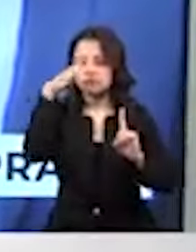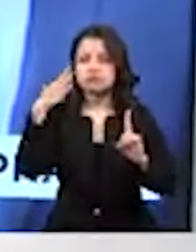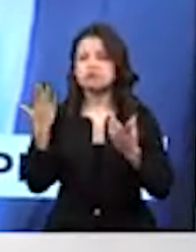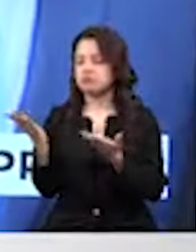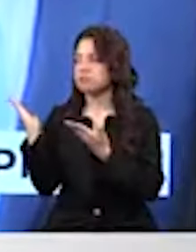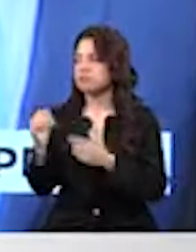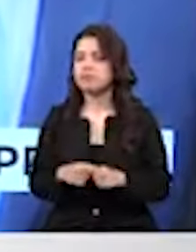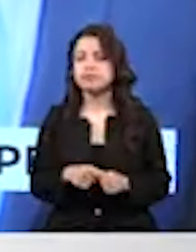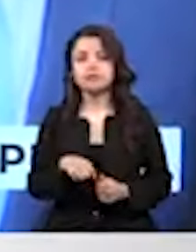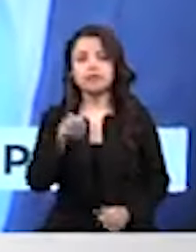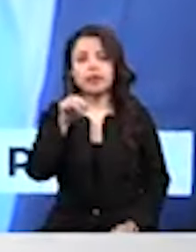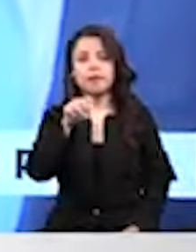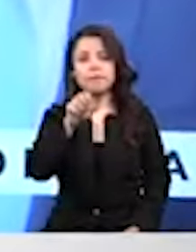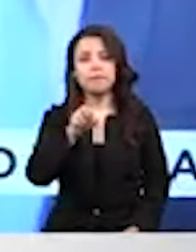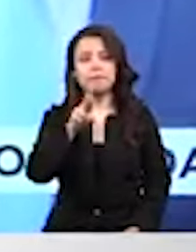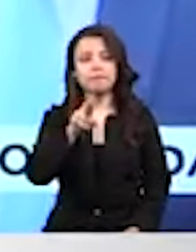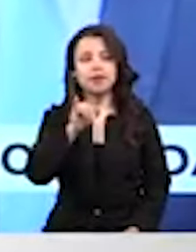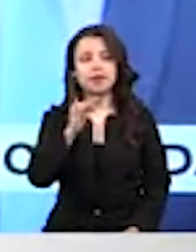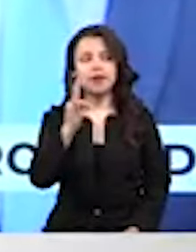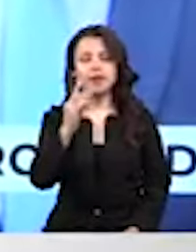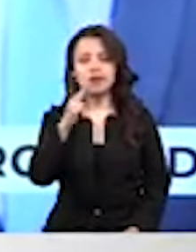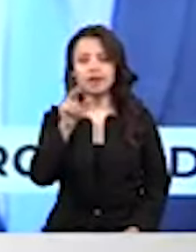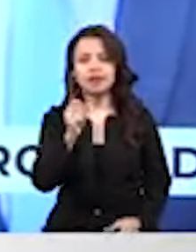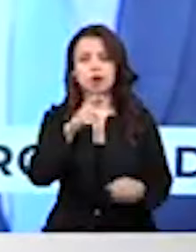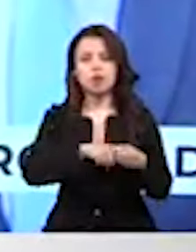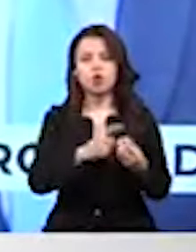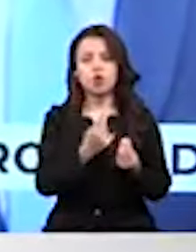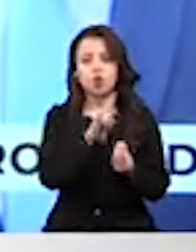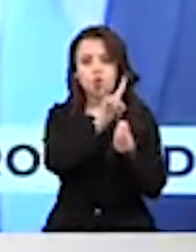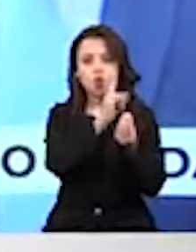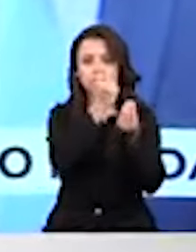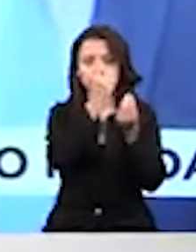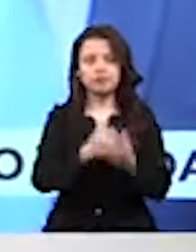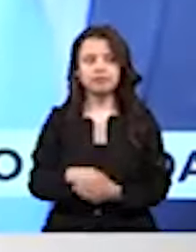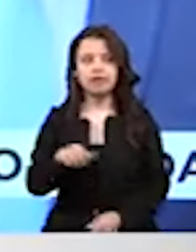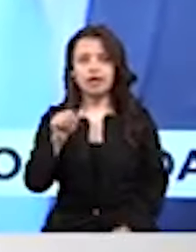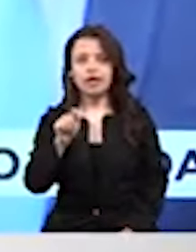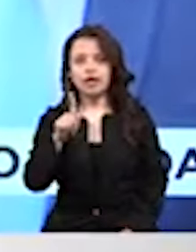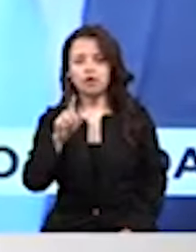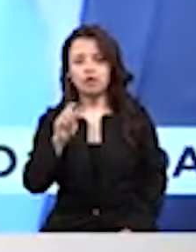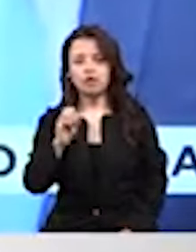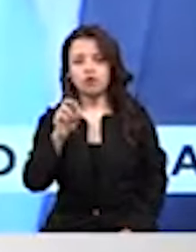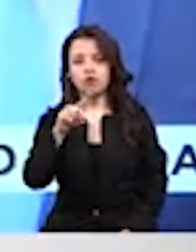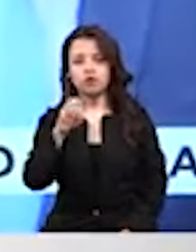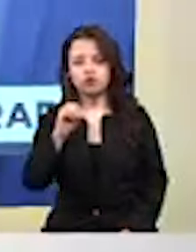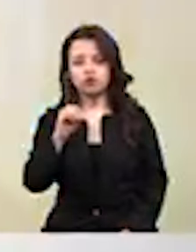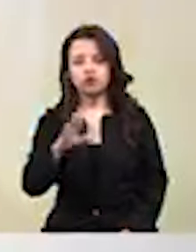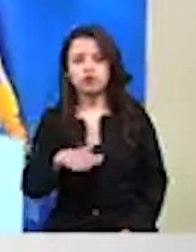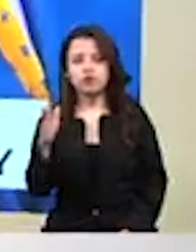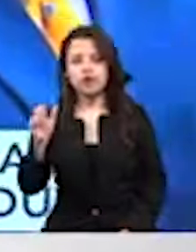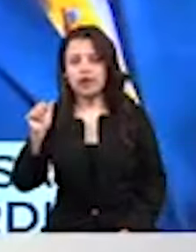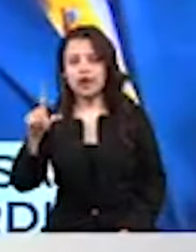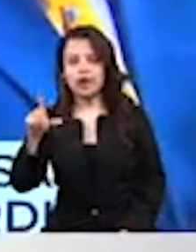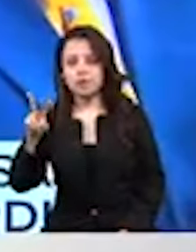campaña. Está Maritza Martínez, ella es del partido de la U, Alfonso Campo y Álvaro Prada. Estos tres magistrados, por supuesto,